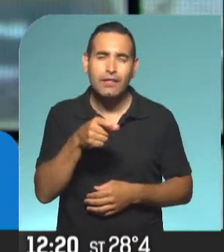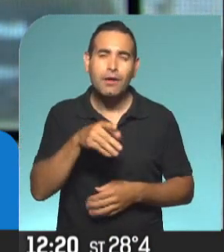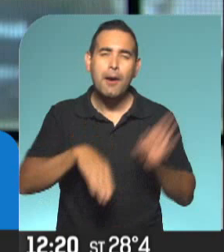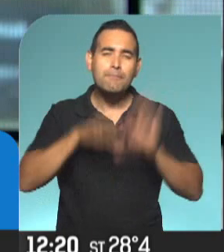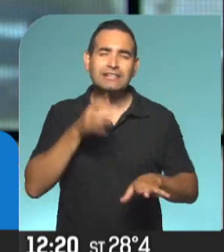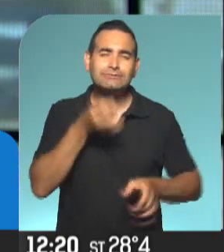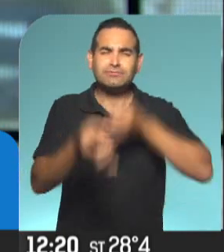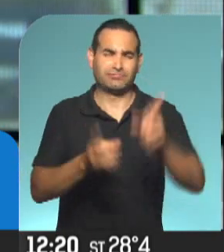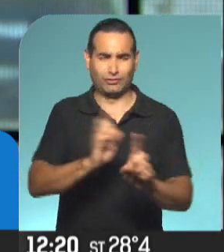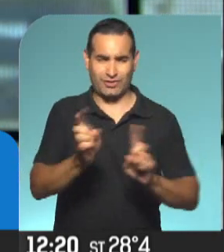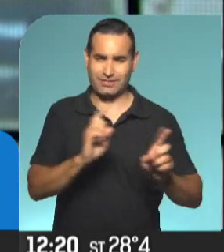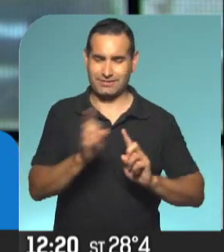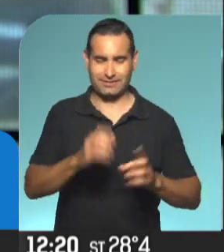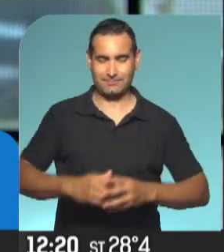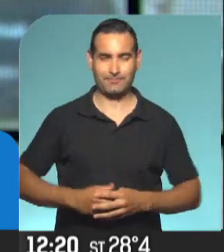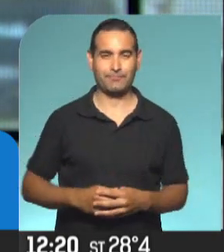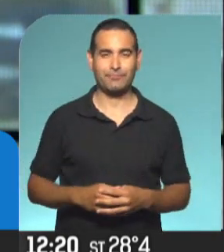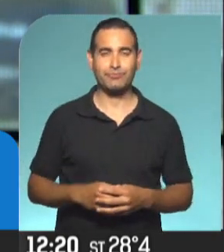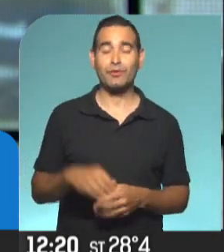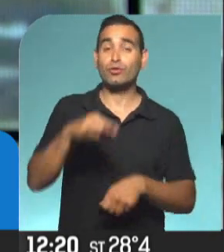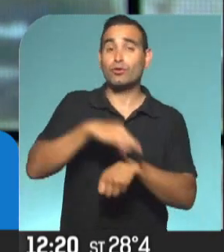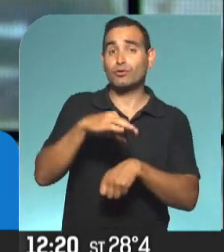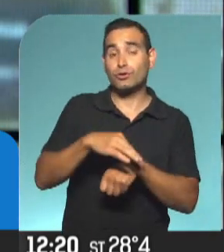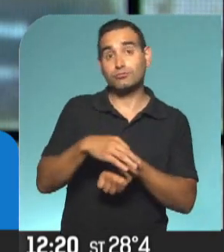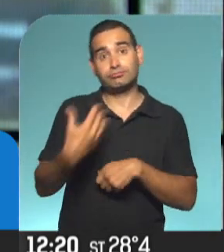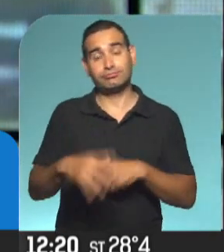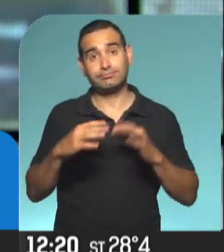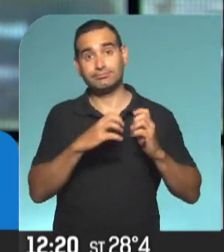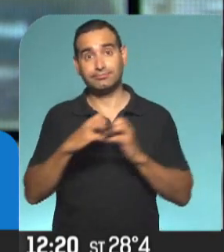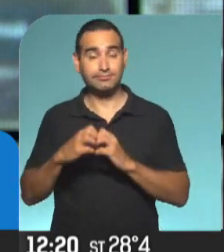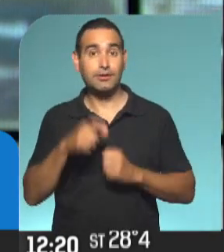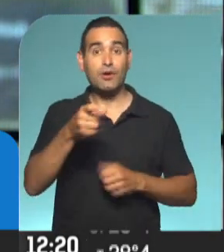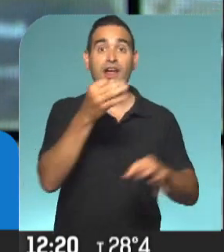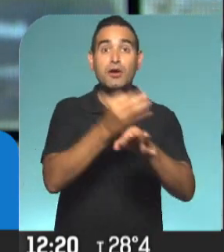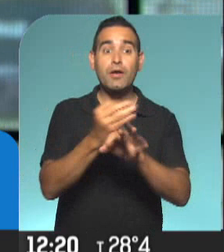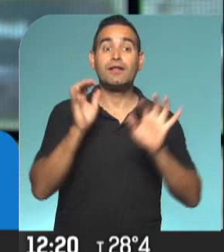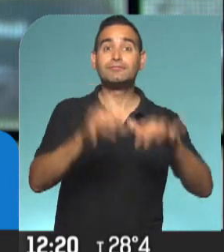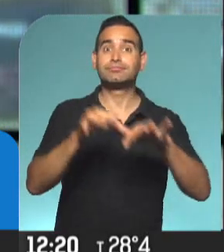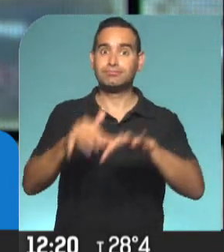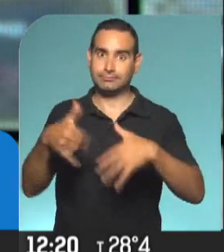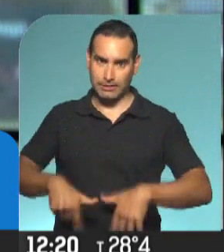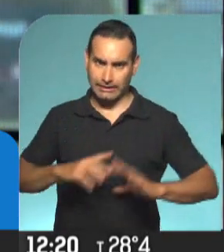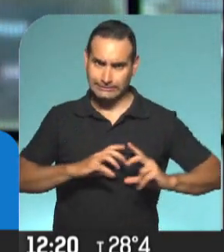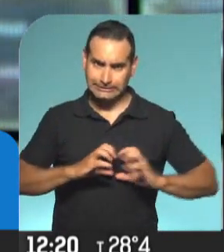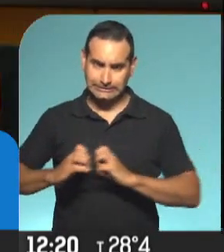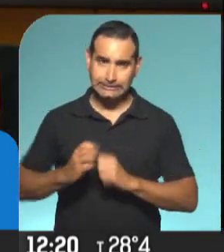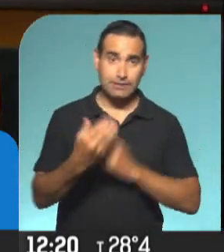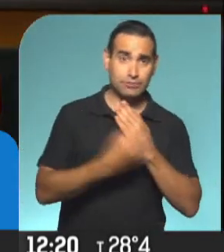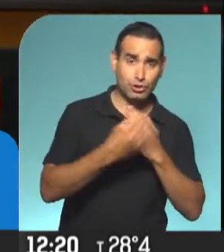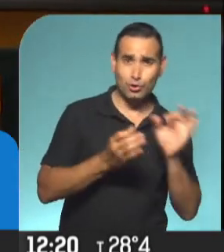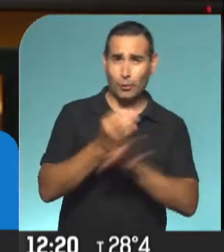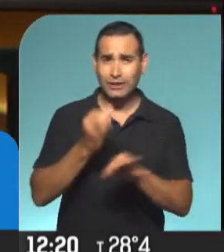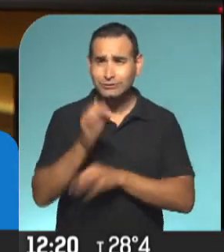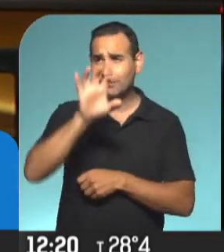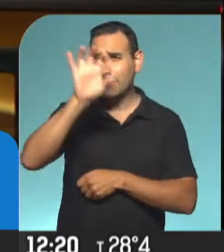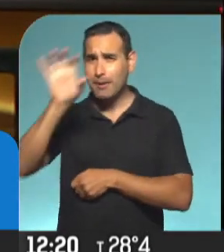más habitual para el ingreso del virus. Doctor, la polémica por la presencialidad en las escuelas está el rojo vivo. Bueno, hablan los ministros de educación de